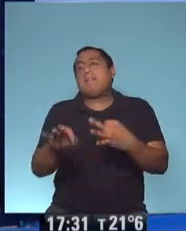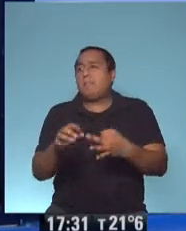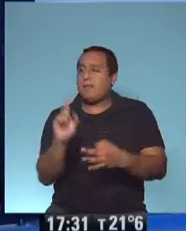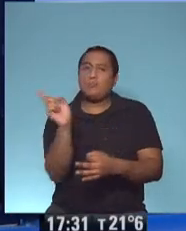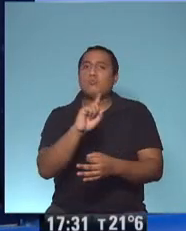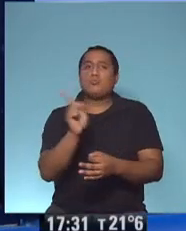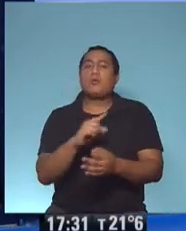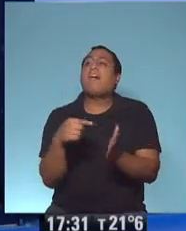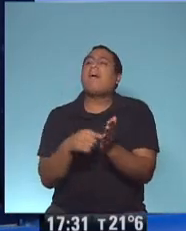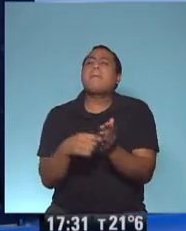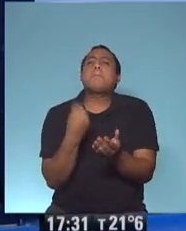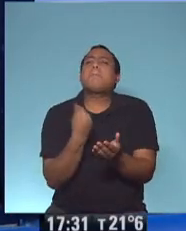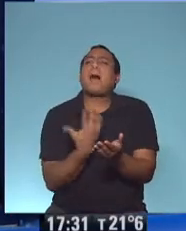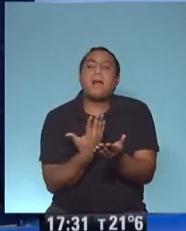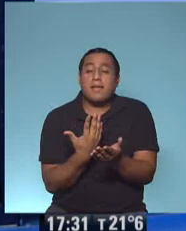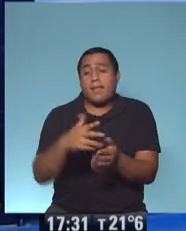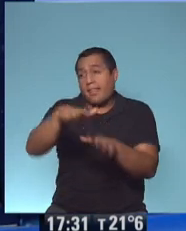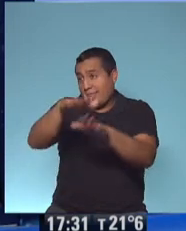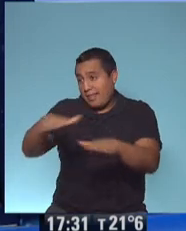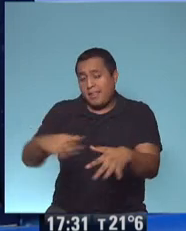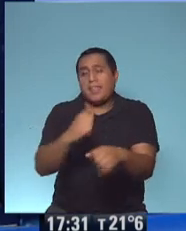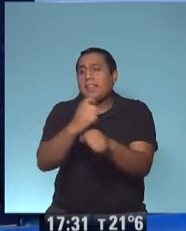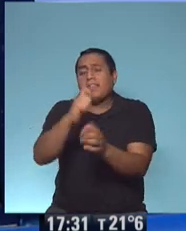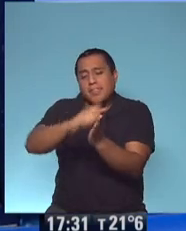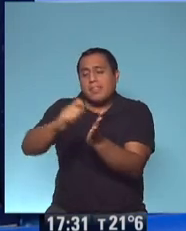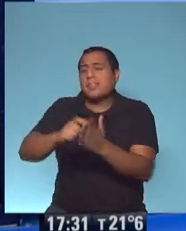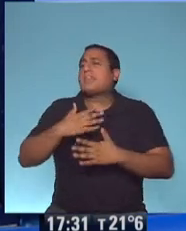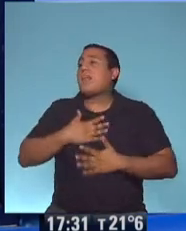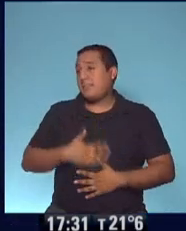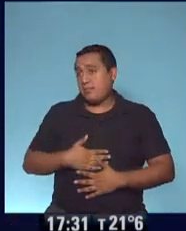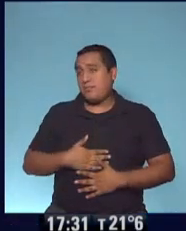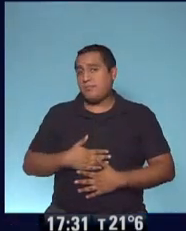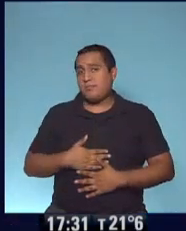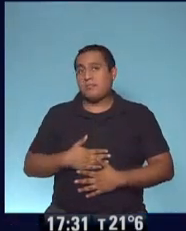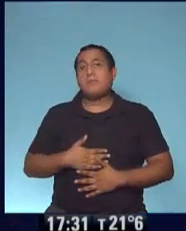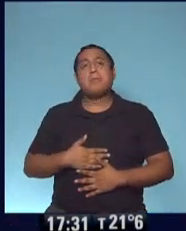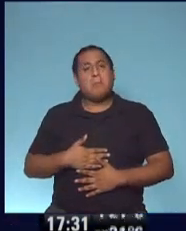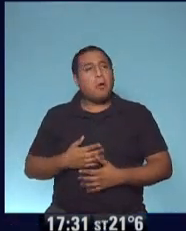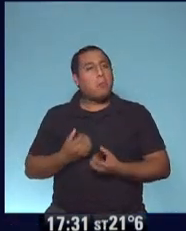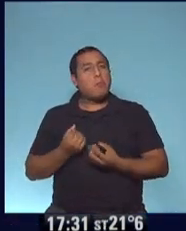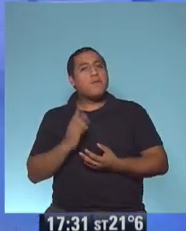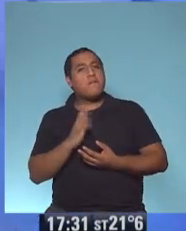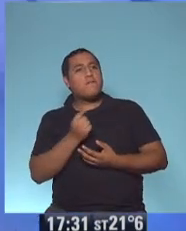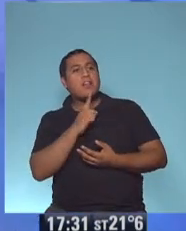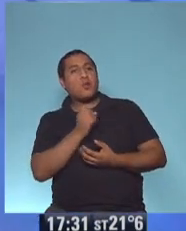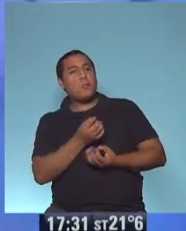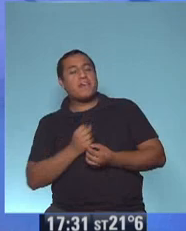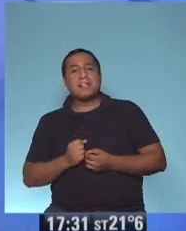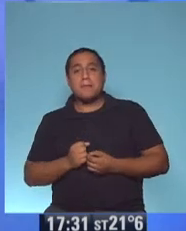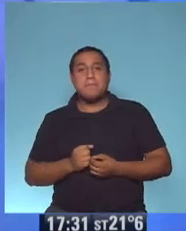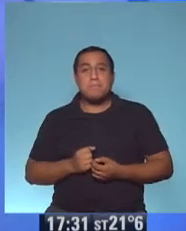sino para que los chicos trabajen tranquilos. Exacto. Muy bien, Bartolo. Te